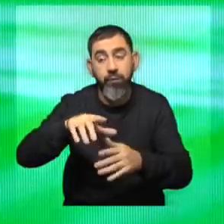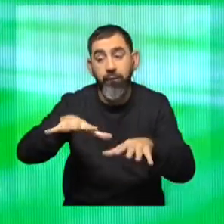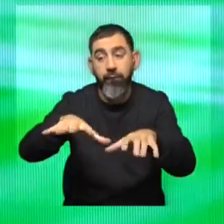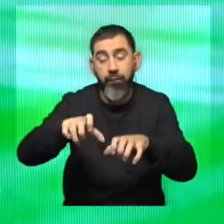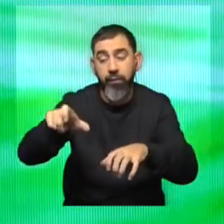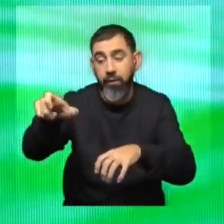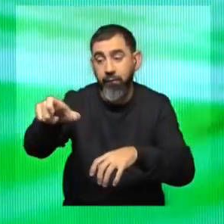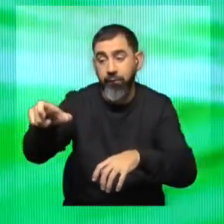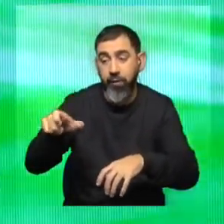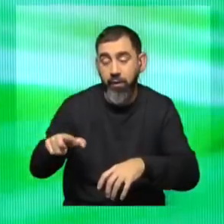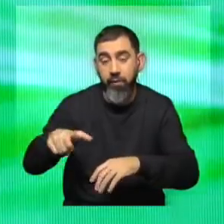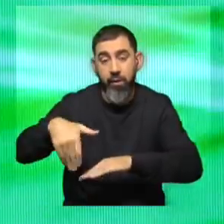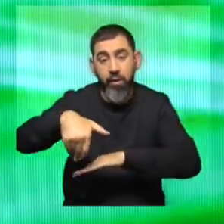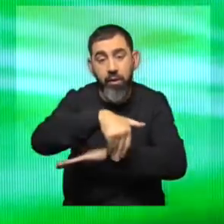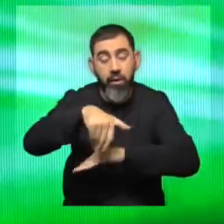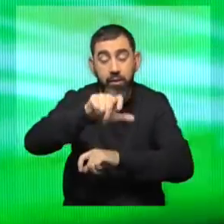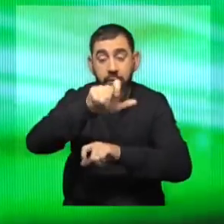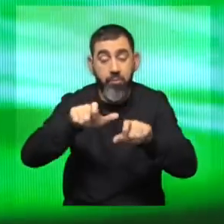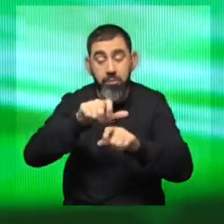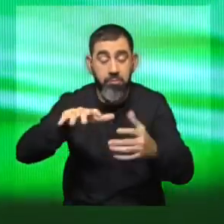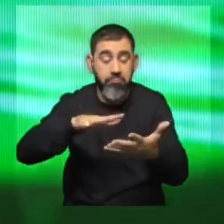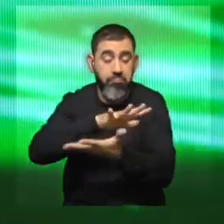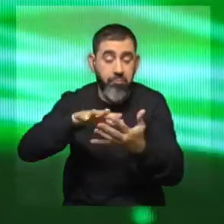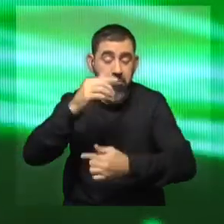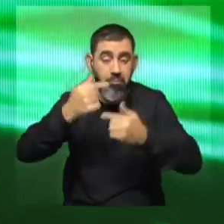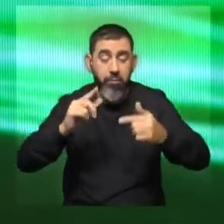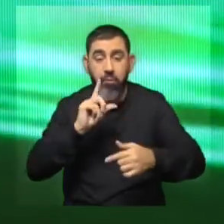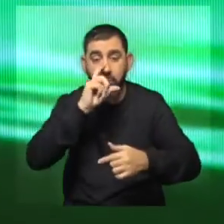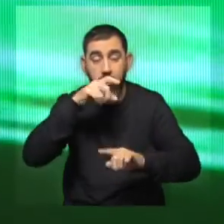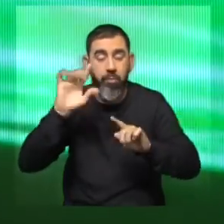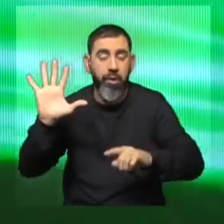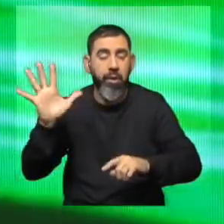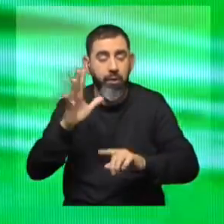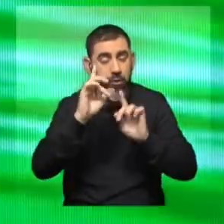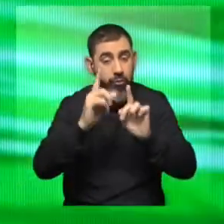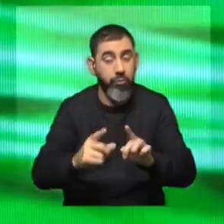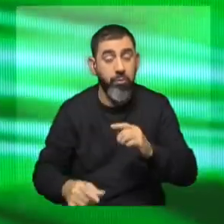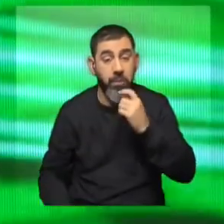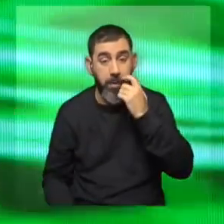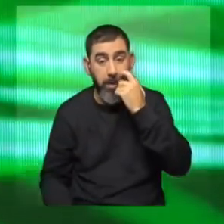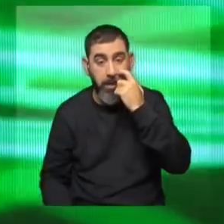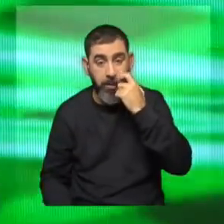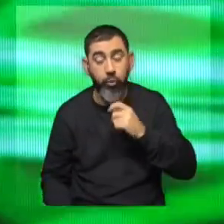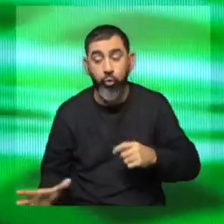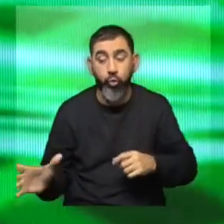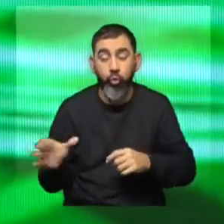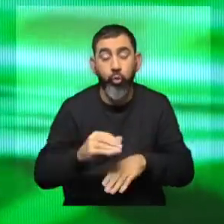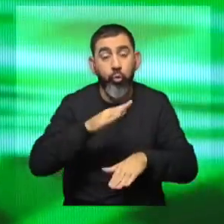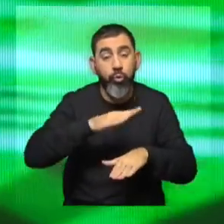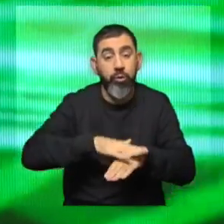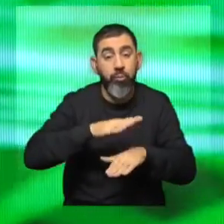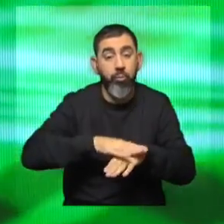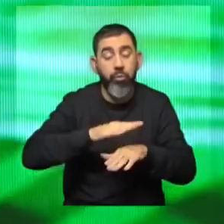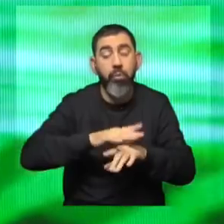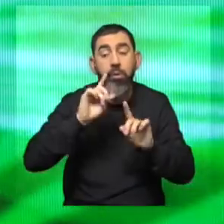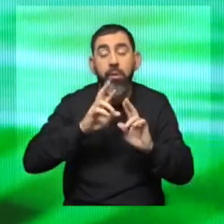la Vereda de todos nosotros que vivimos en distintos barrios de Montevideo y también del interior este nos compete a todos una respuesta